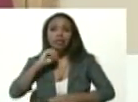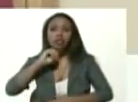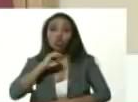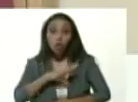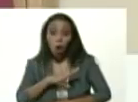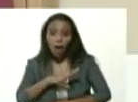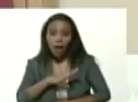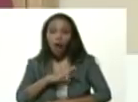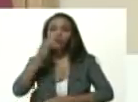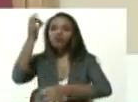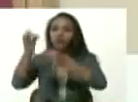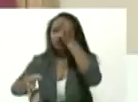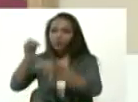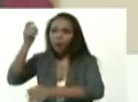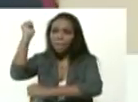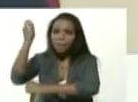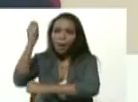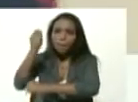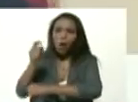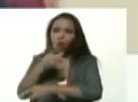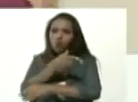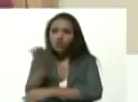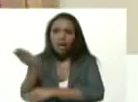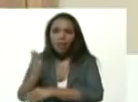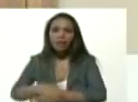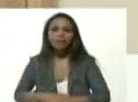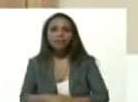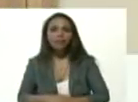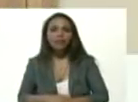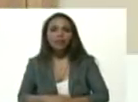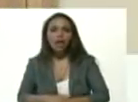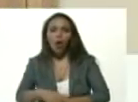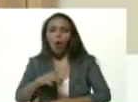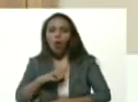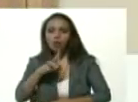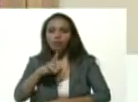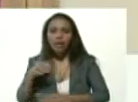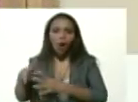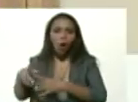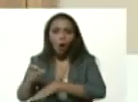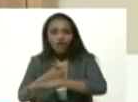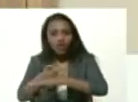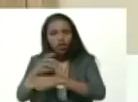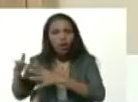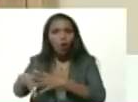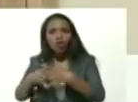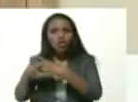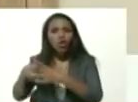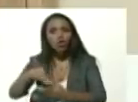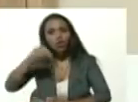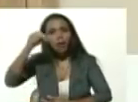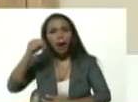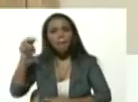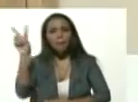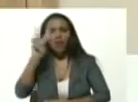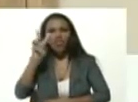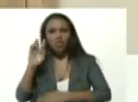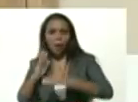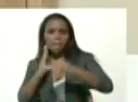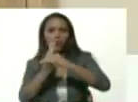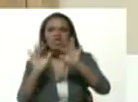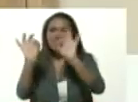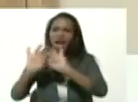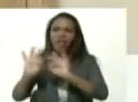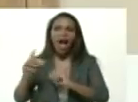juzgará gravemente a ustedes, genocidas del gobierno de Estados Unidos de Norteamérica. Pero a Venezuela no la detiene nadie. A